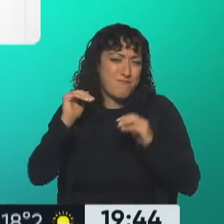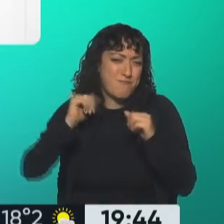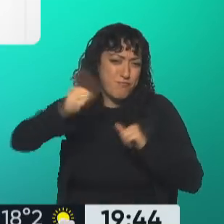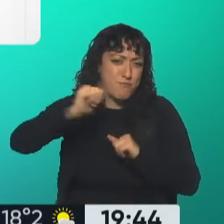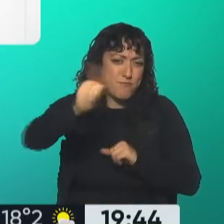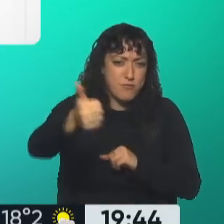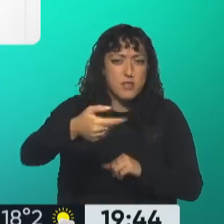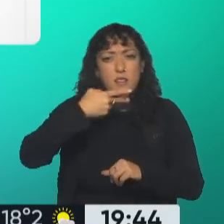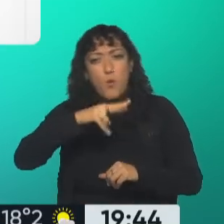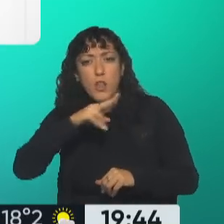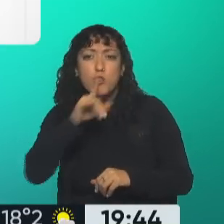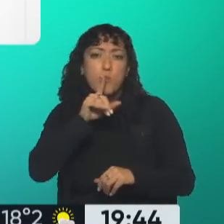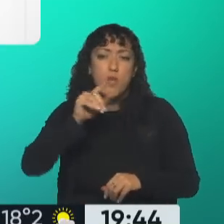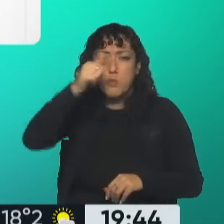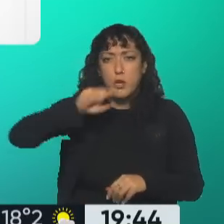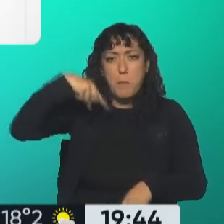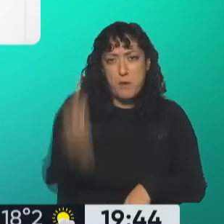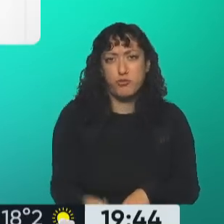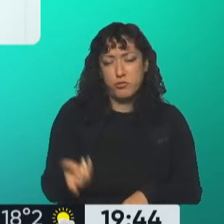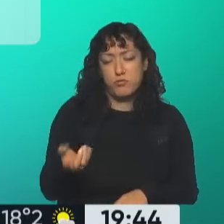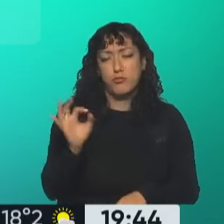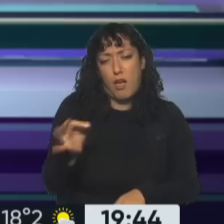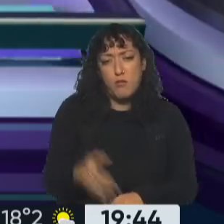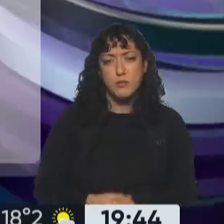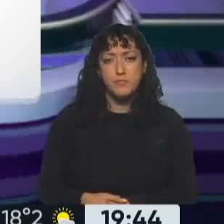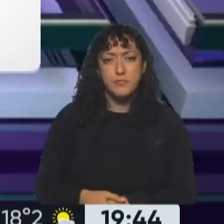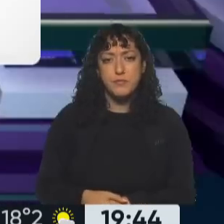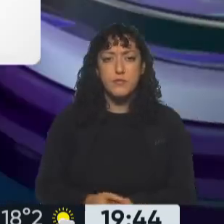el próximo domingo. Y dice... Agrega,